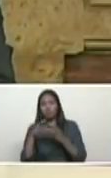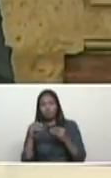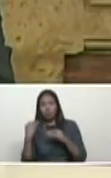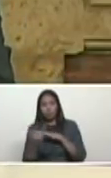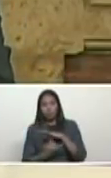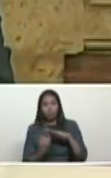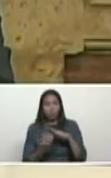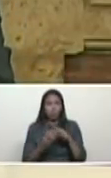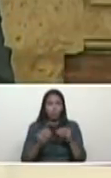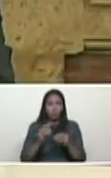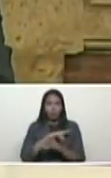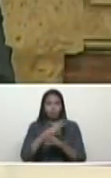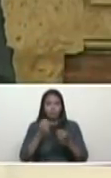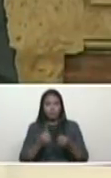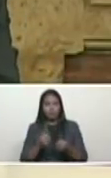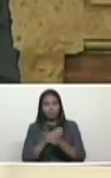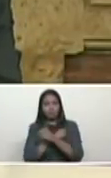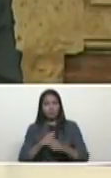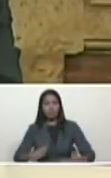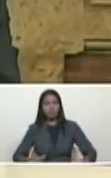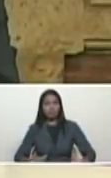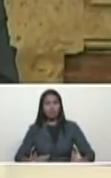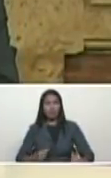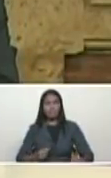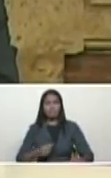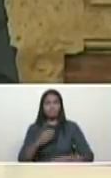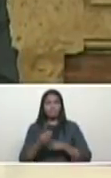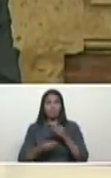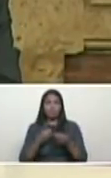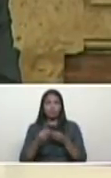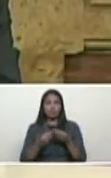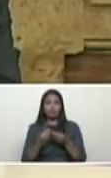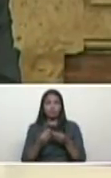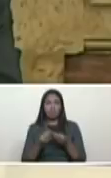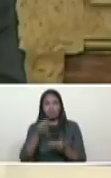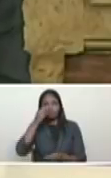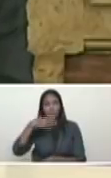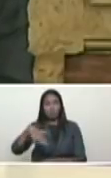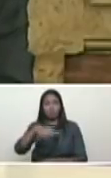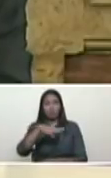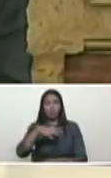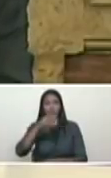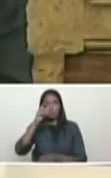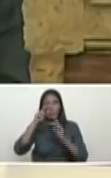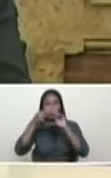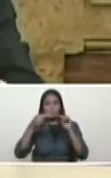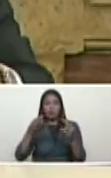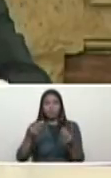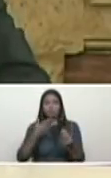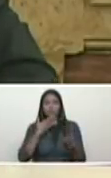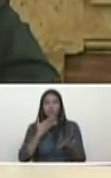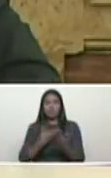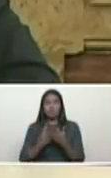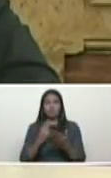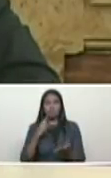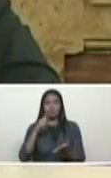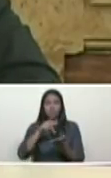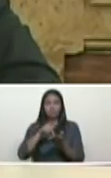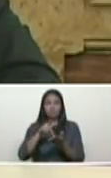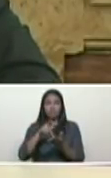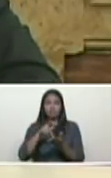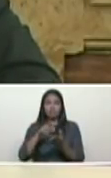y al poder militar de la nación vamos a deliberar para nuestro pueblo y por la paz muchas gracias por su presencia